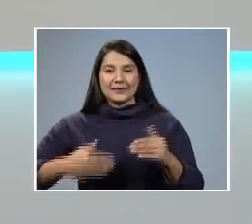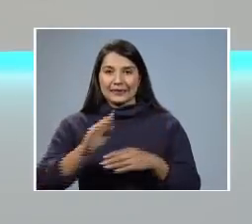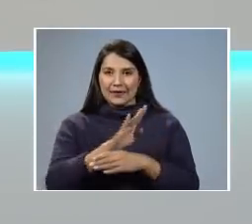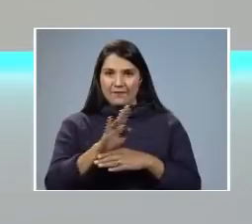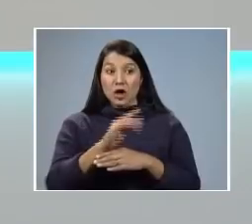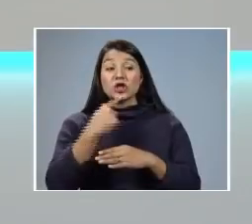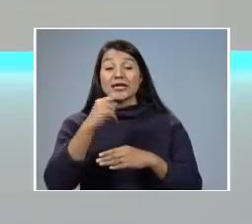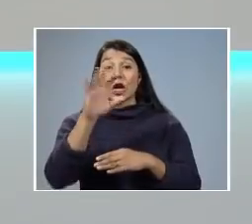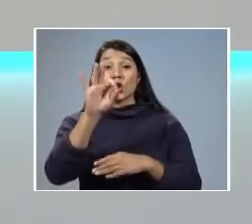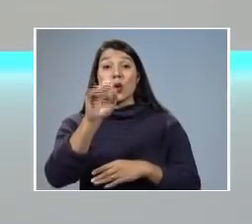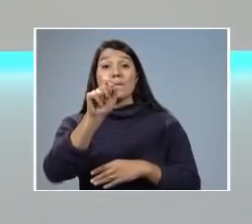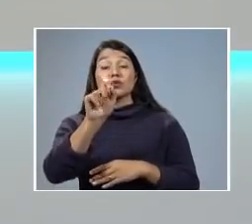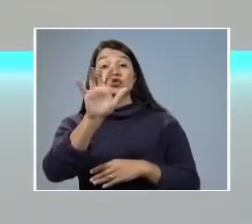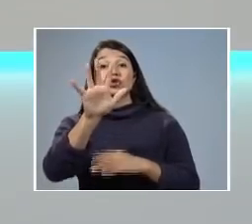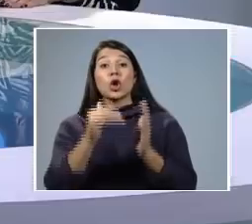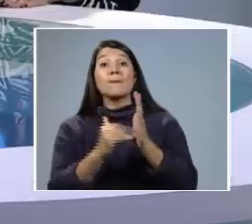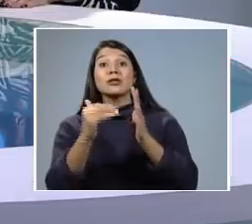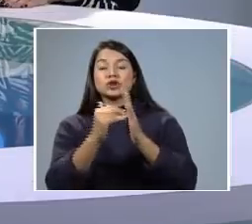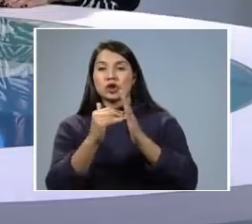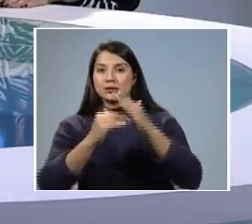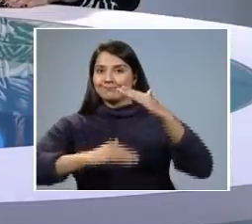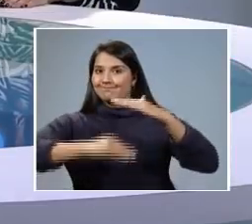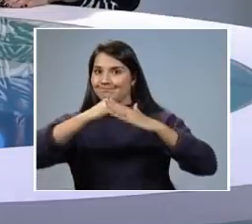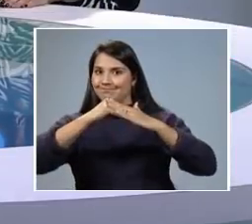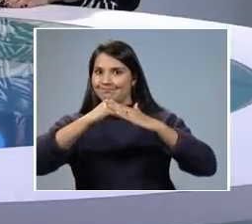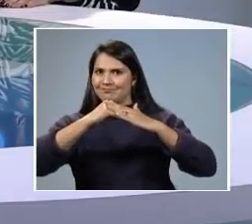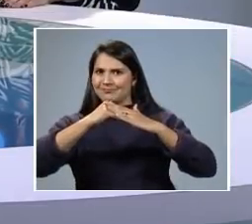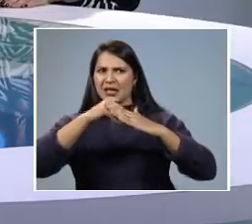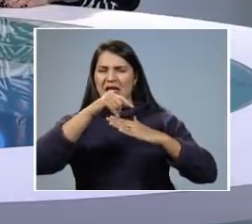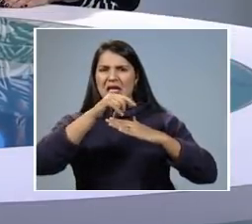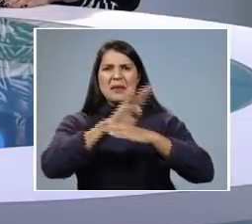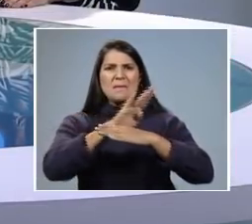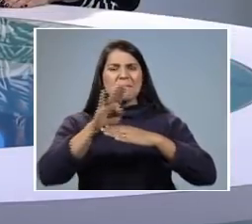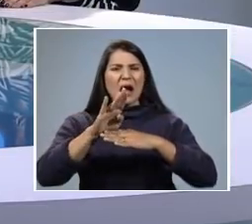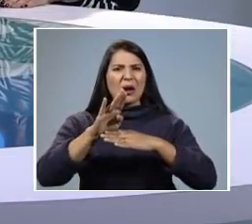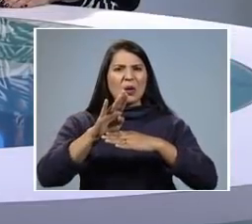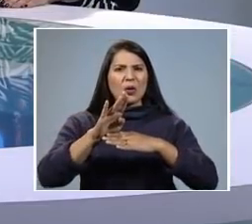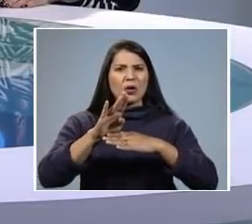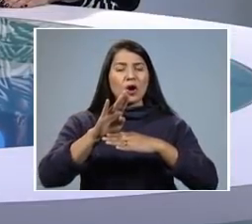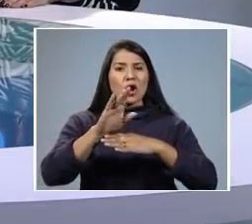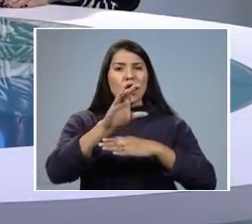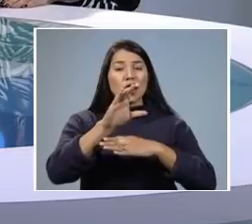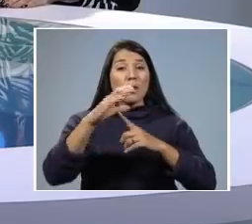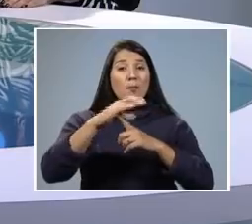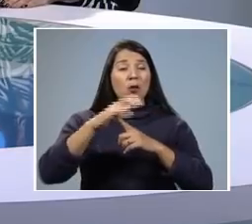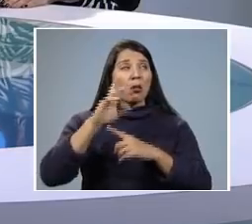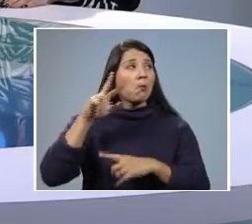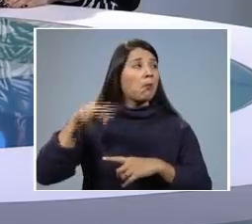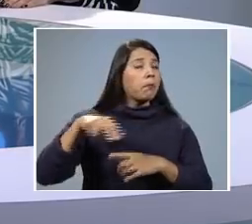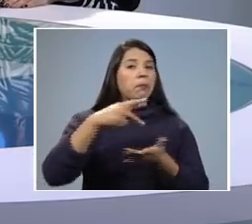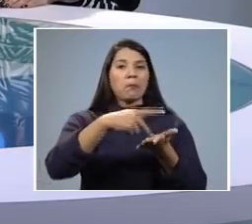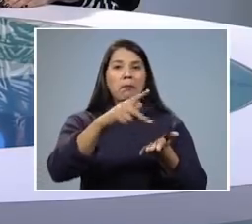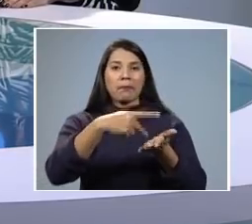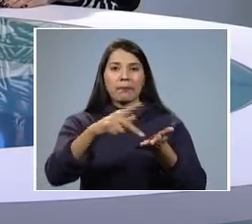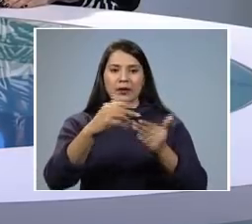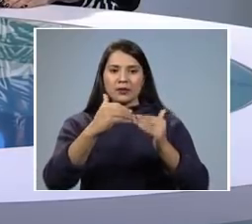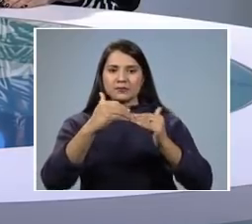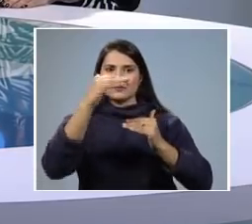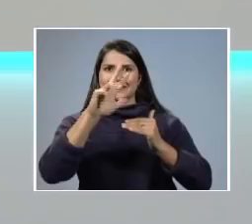a 9.5 millones, cuando prácticamente se pasaron casi 3 millones de colones, también es un